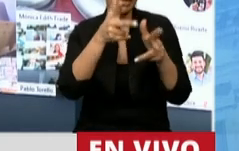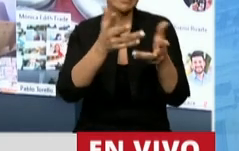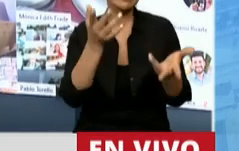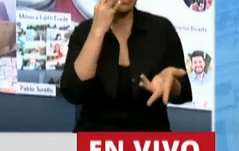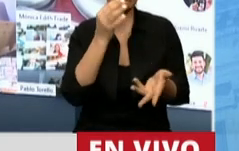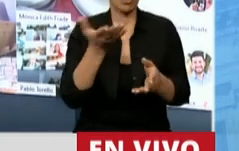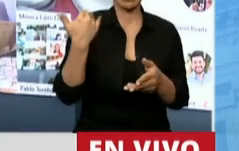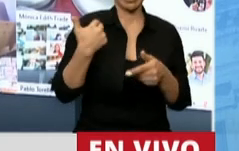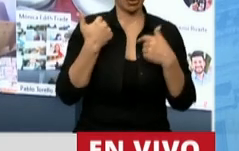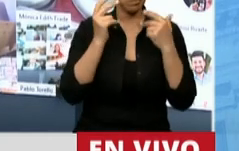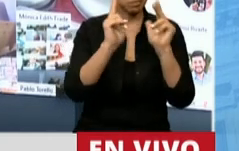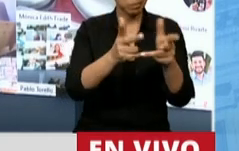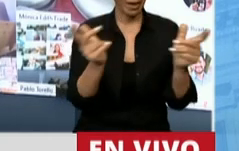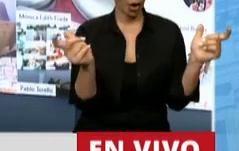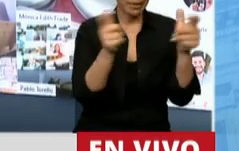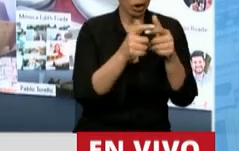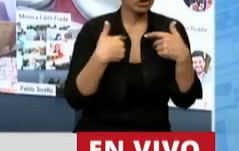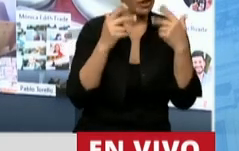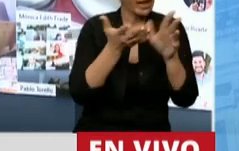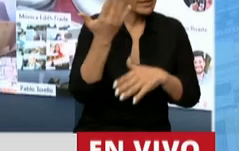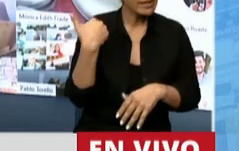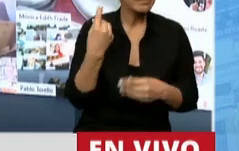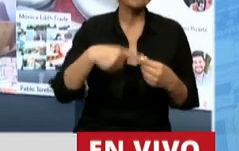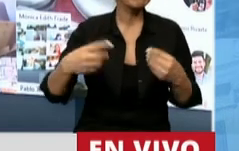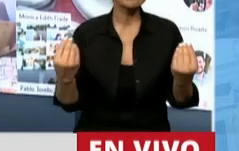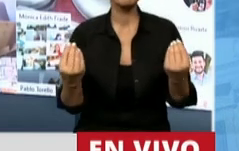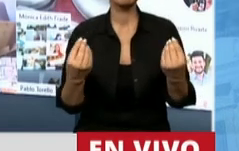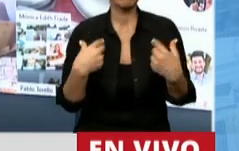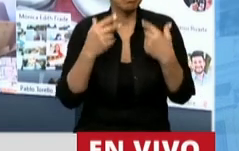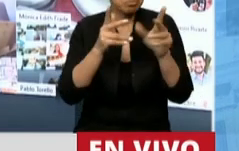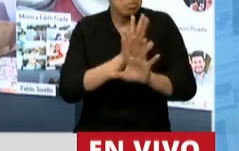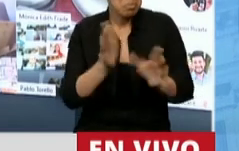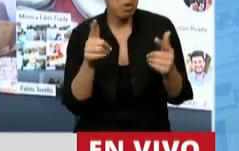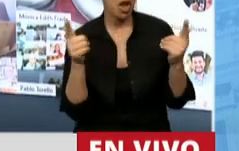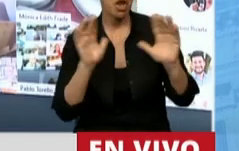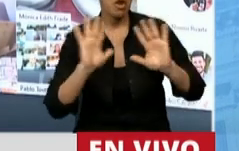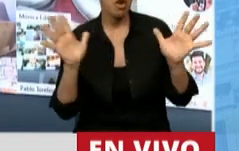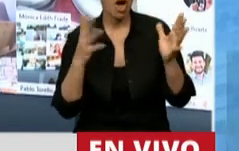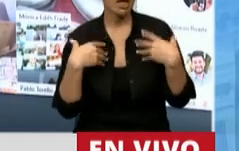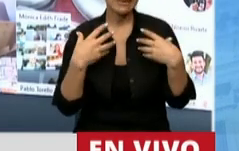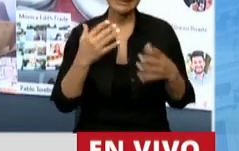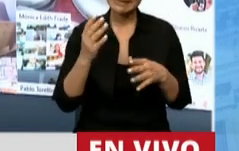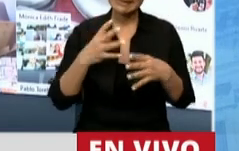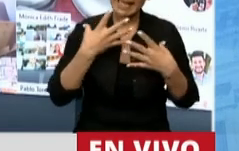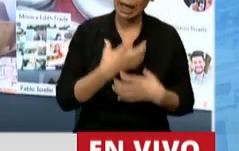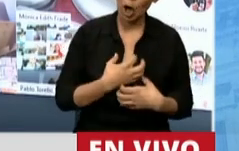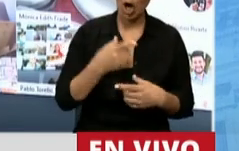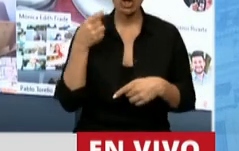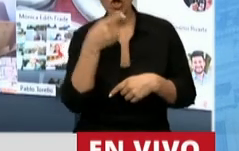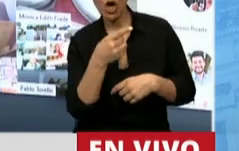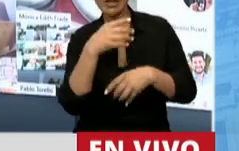algo que dije ayer en la comisión, que es descartar totalmente que exista un resentimiento con la gran